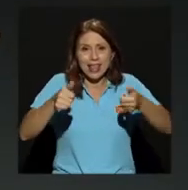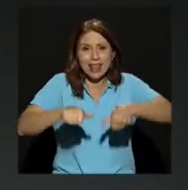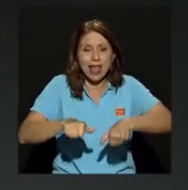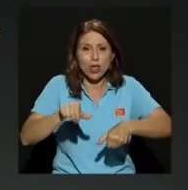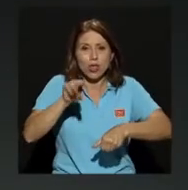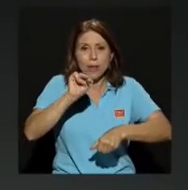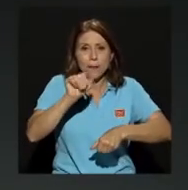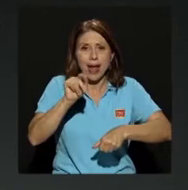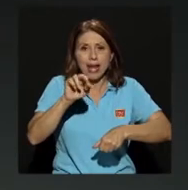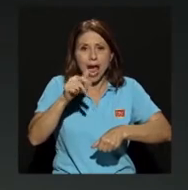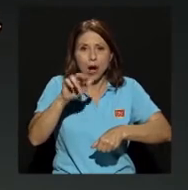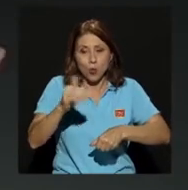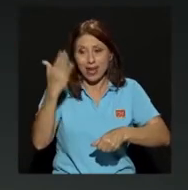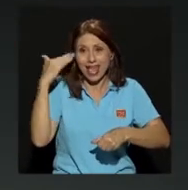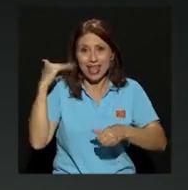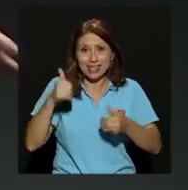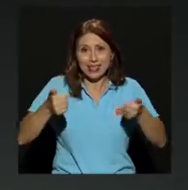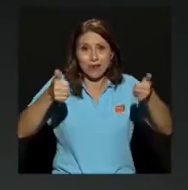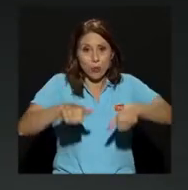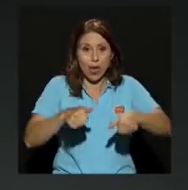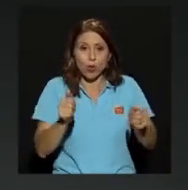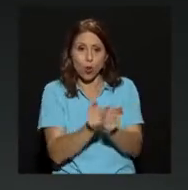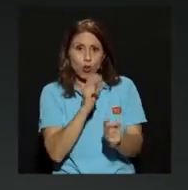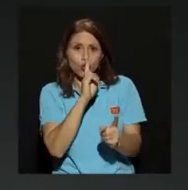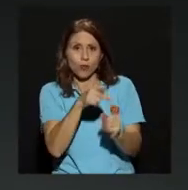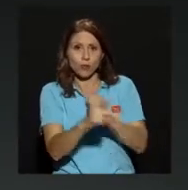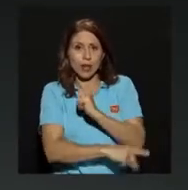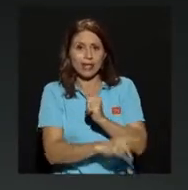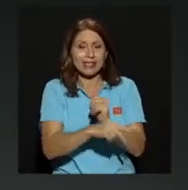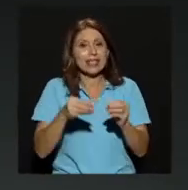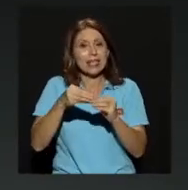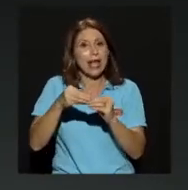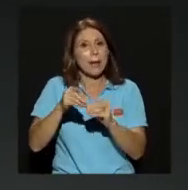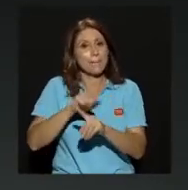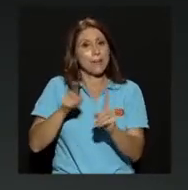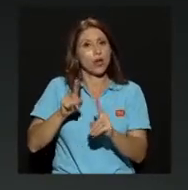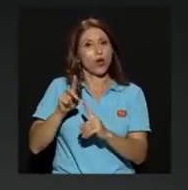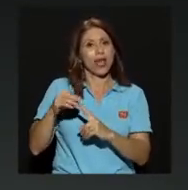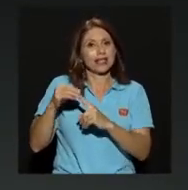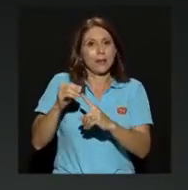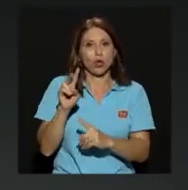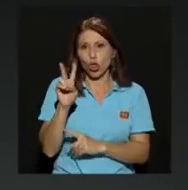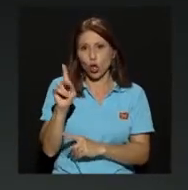ellos -2 tenían cláusulas mucho más